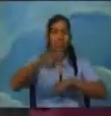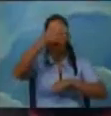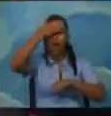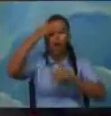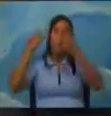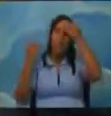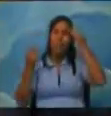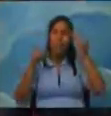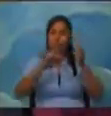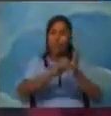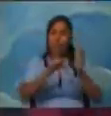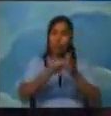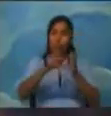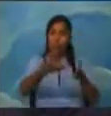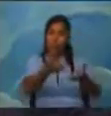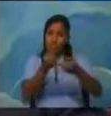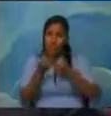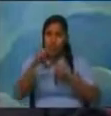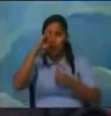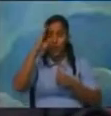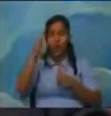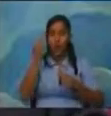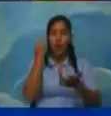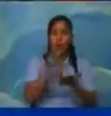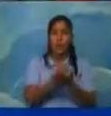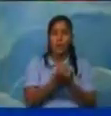de dónde nos sacó el Señor. Que Dios nos bendiga.